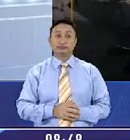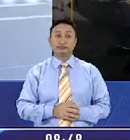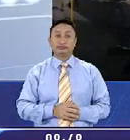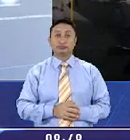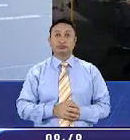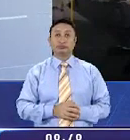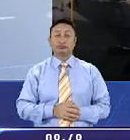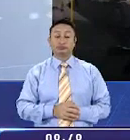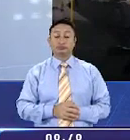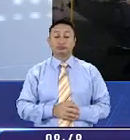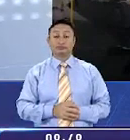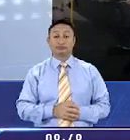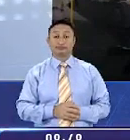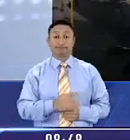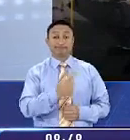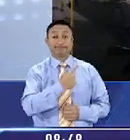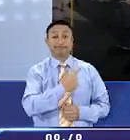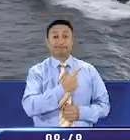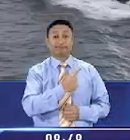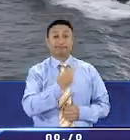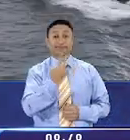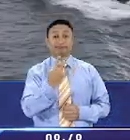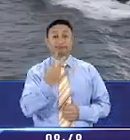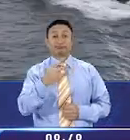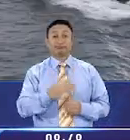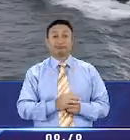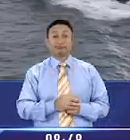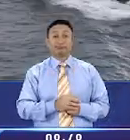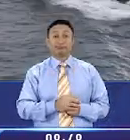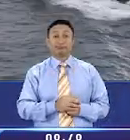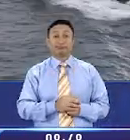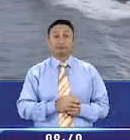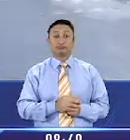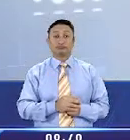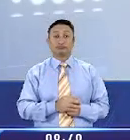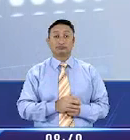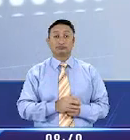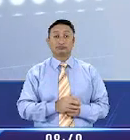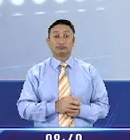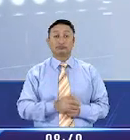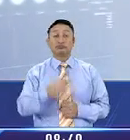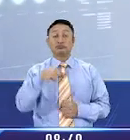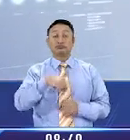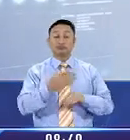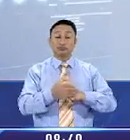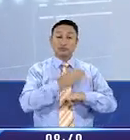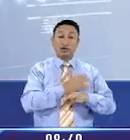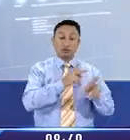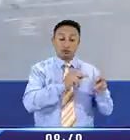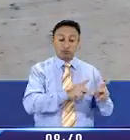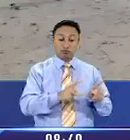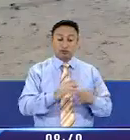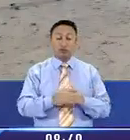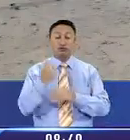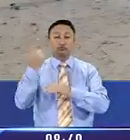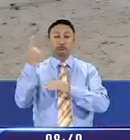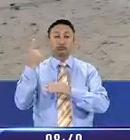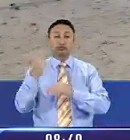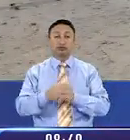Wilson Andrés Borges Andrade, quienes cubrían la ruta Santa Elena-Guayaquil cumpliendo operaciones planificadas en un helicóptero